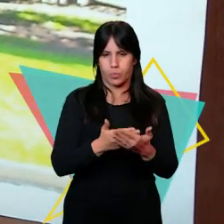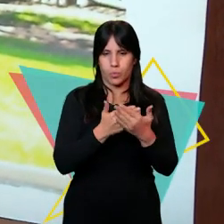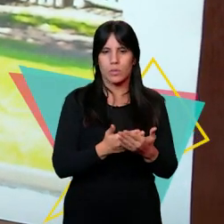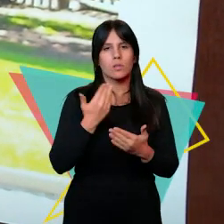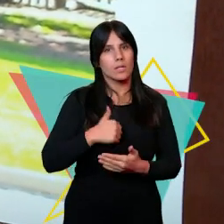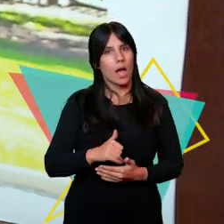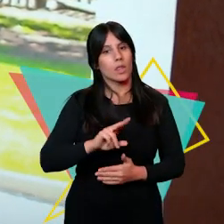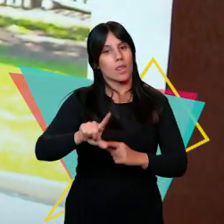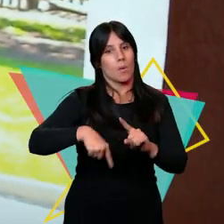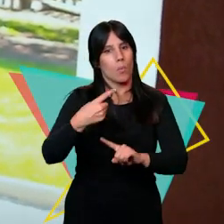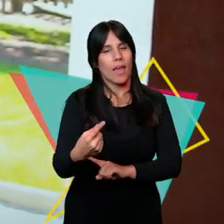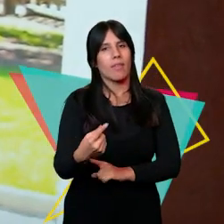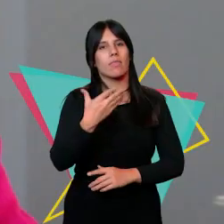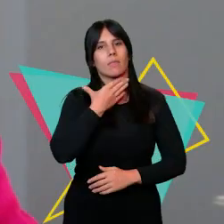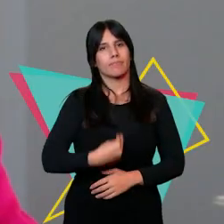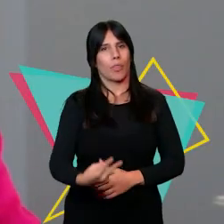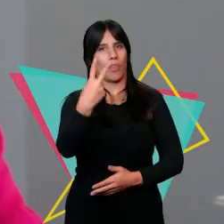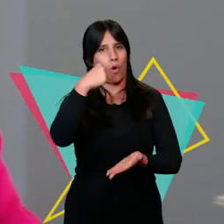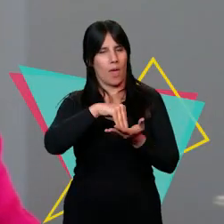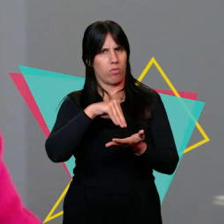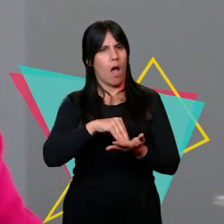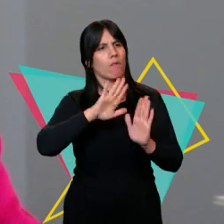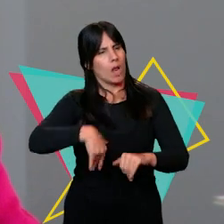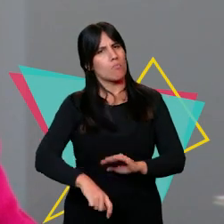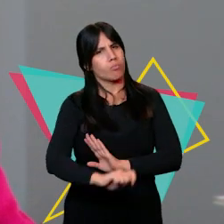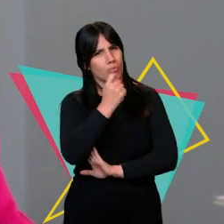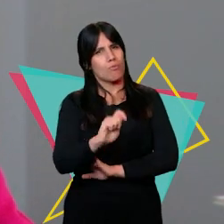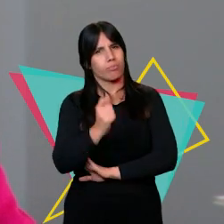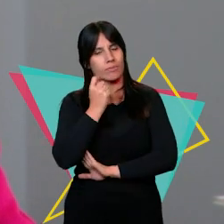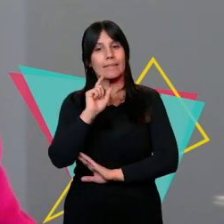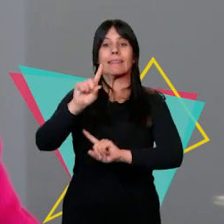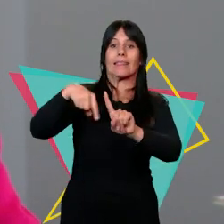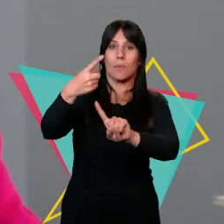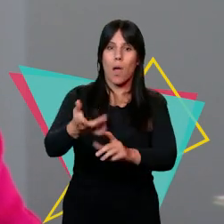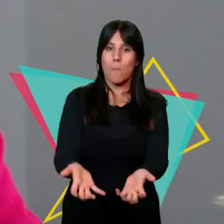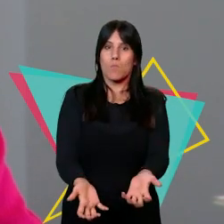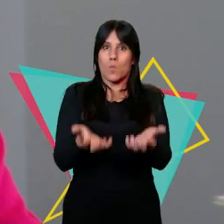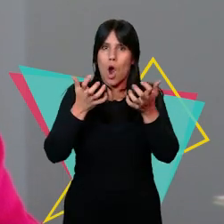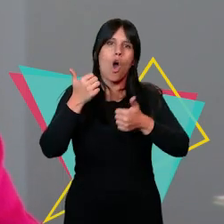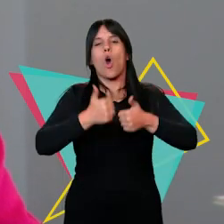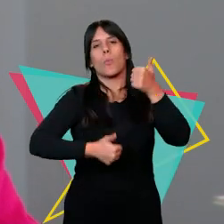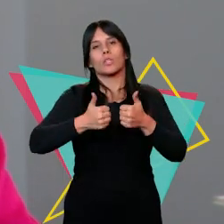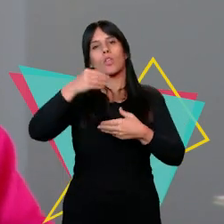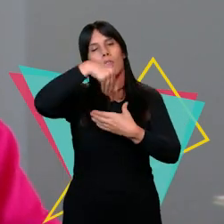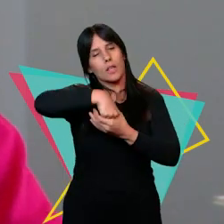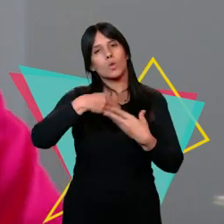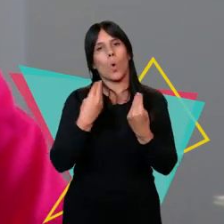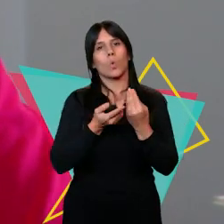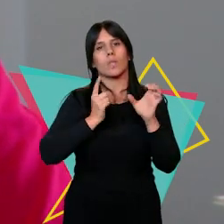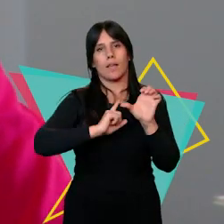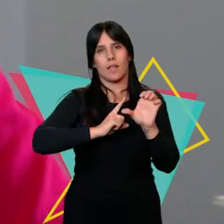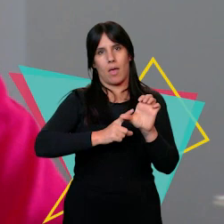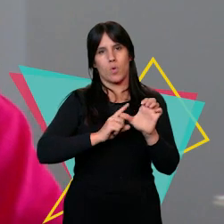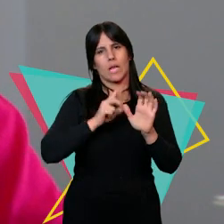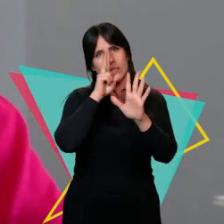2 depresiones. Luego sacaría más tarde unas oposiciones a la Junta de Extremadura trabajando como funcionario de la VZ de Castuera durante